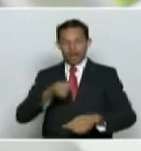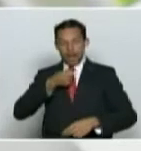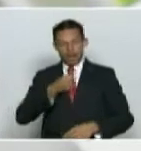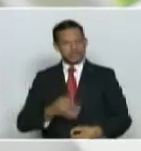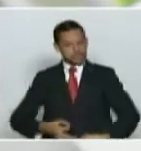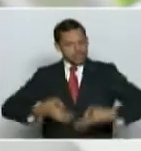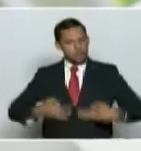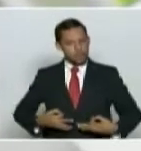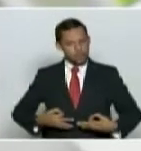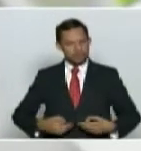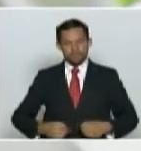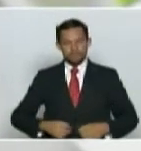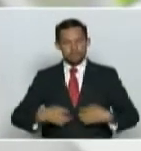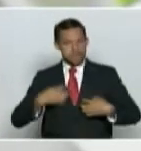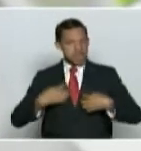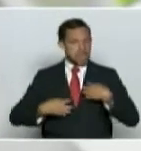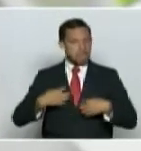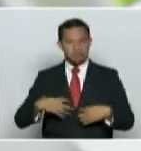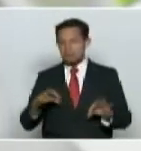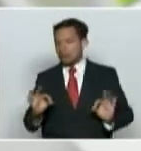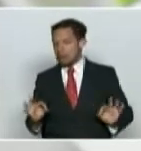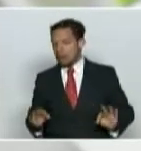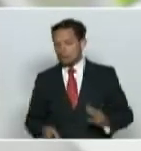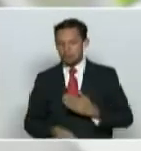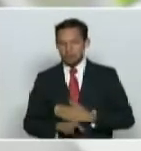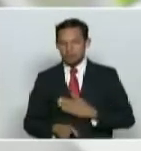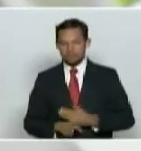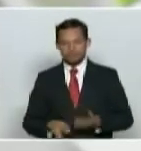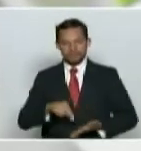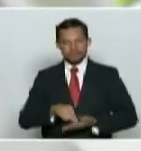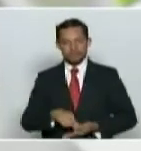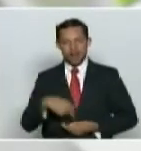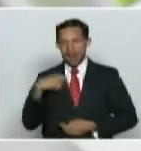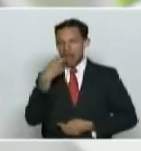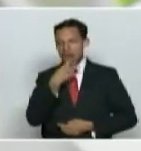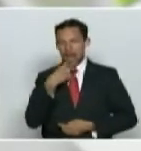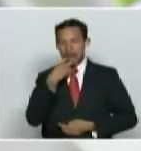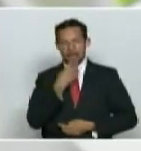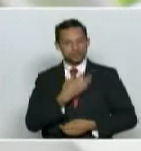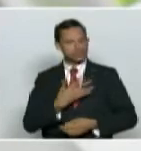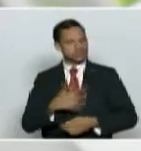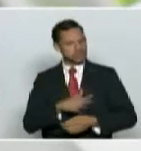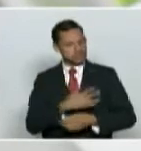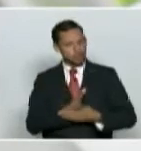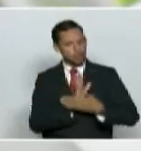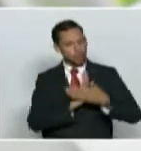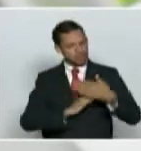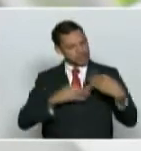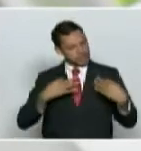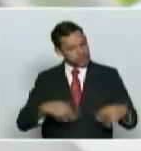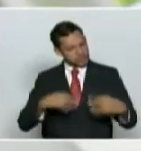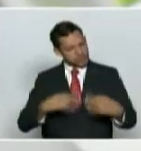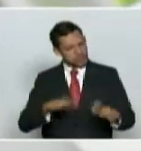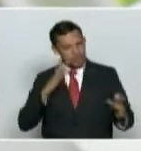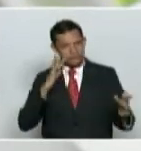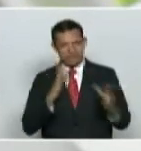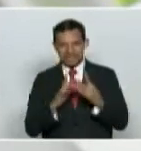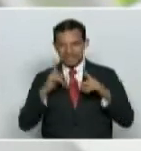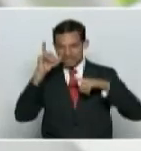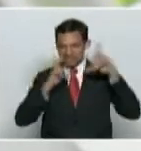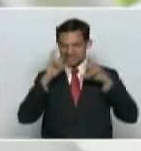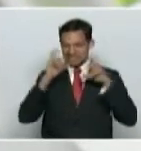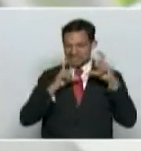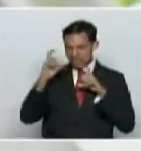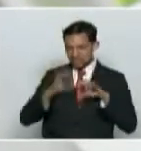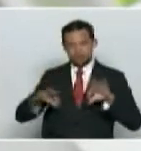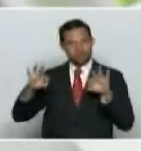una persona con los pies sobre la tierra, que aparte de tener una bonita voz, sea humilde, que tenga carisma. Es